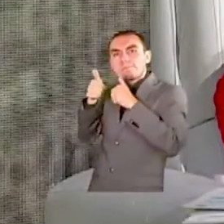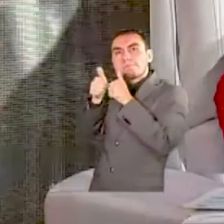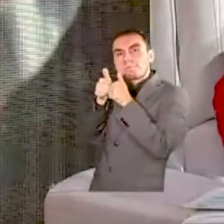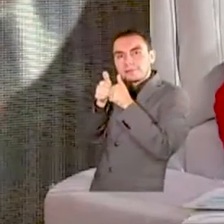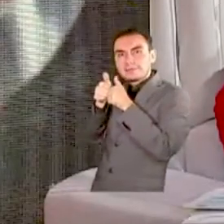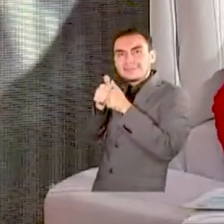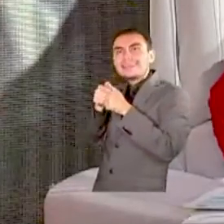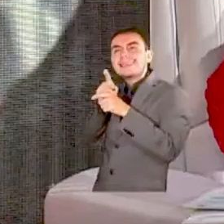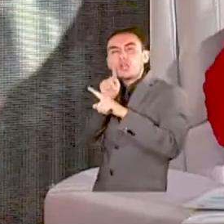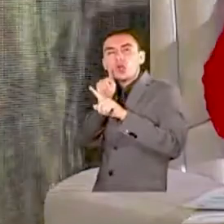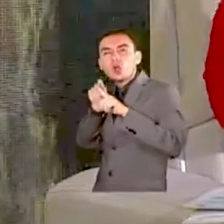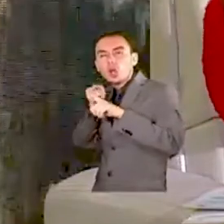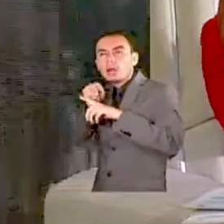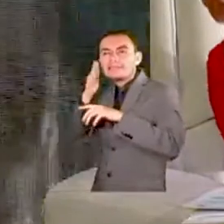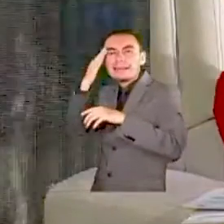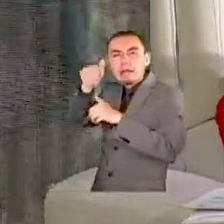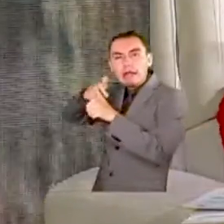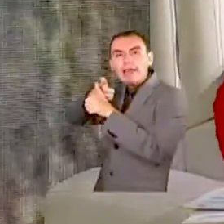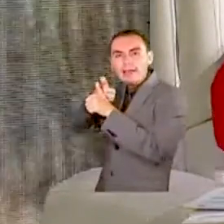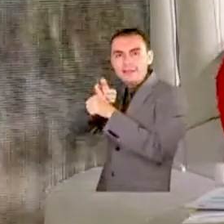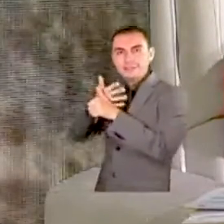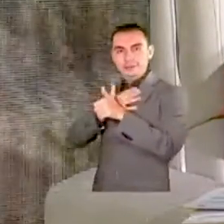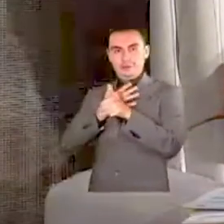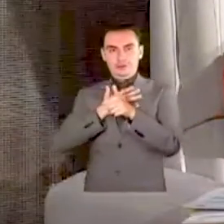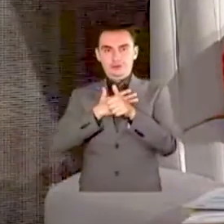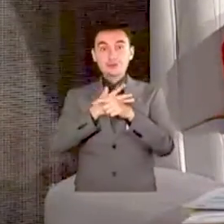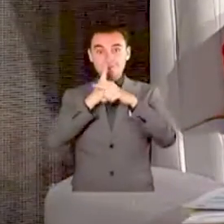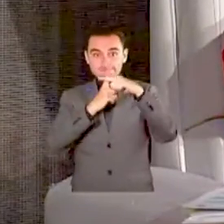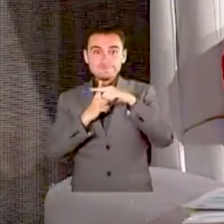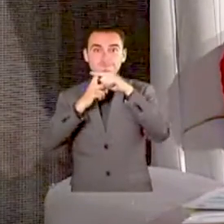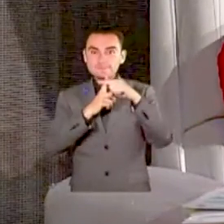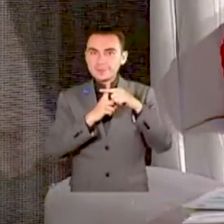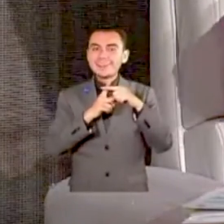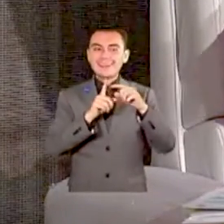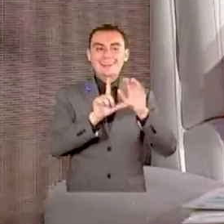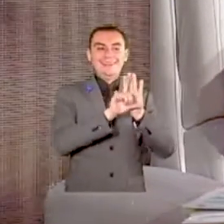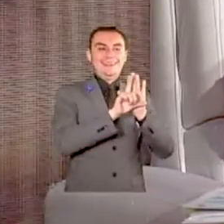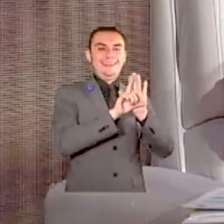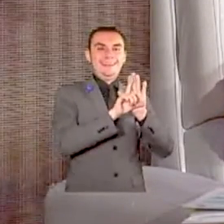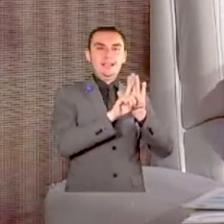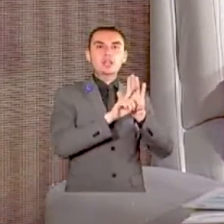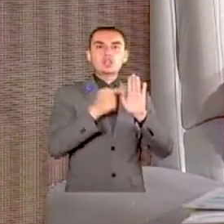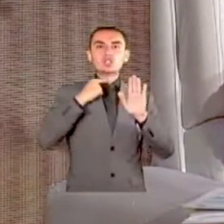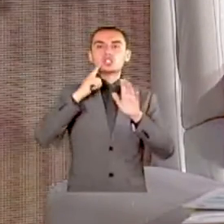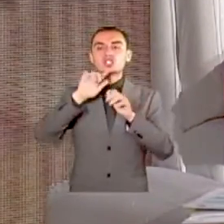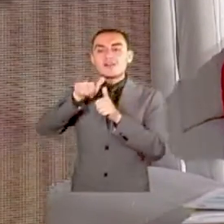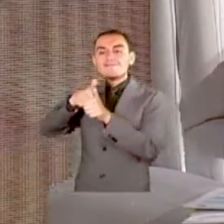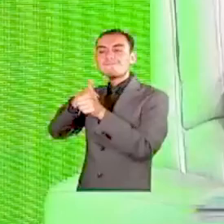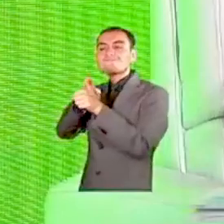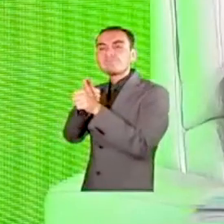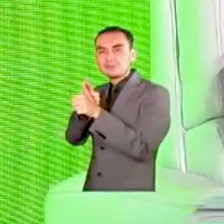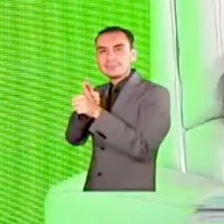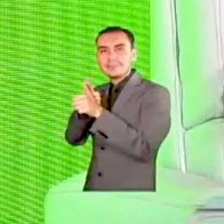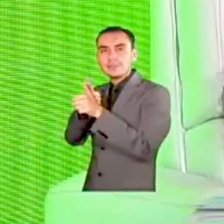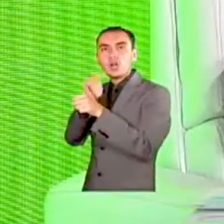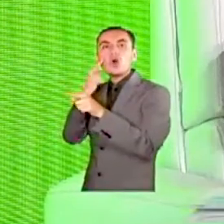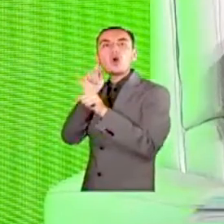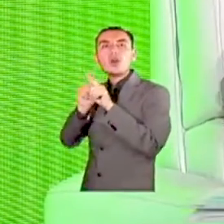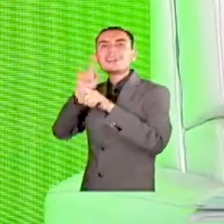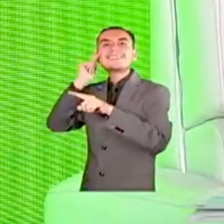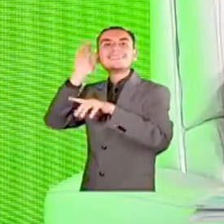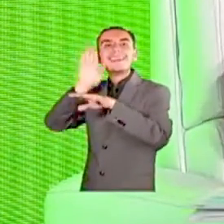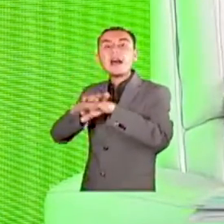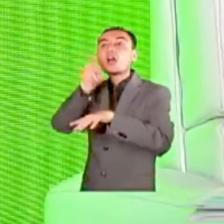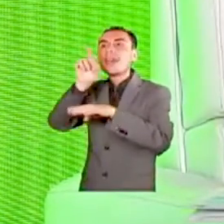la responsabilidad del acto legislativo de hacer seguimiento para que las entidades